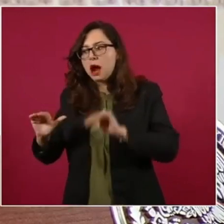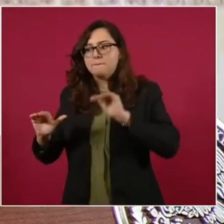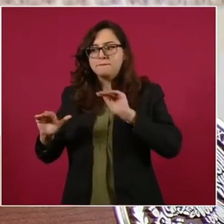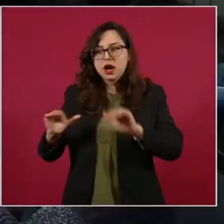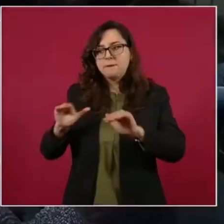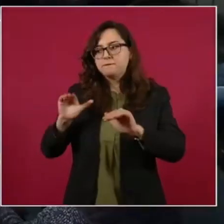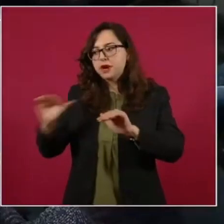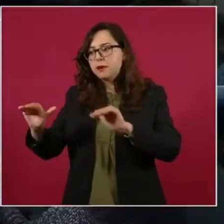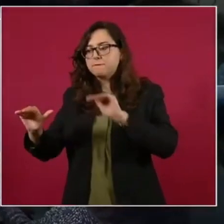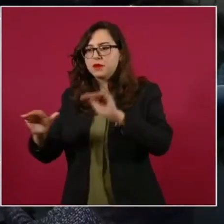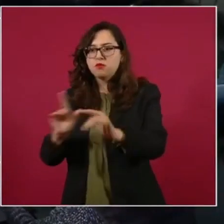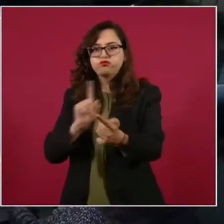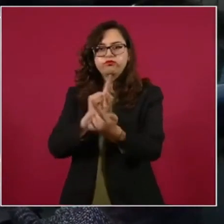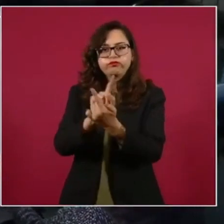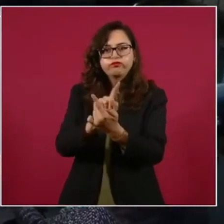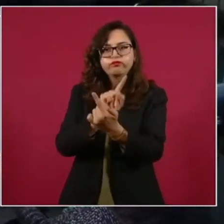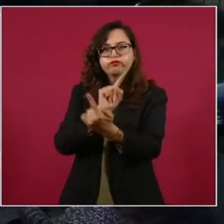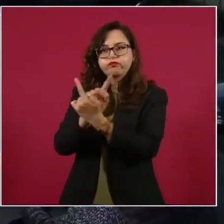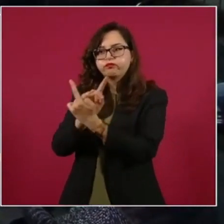a entrevistarse